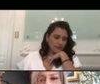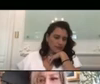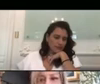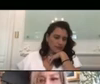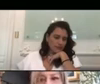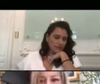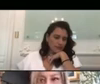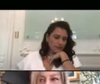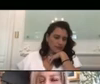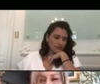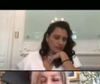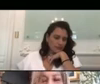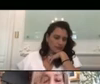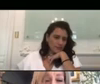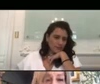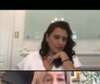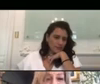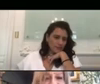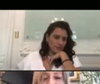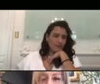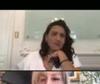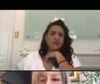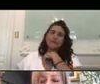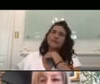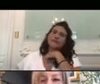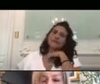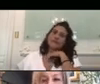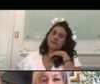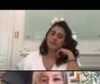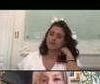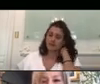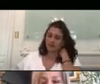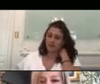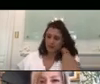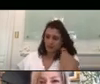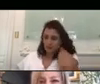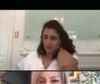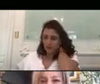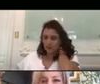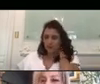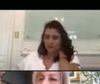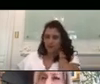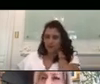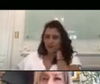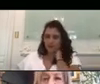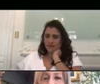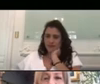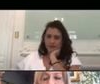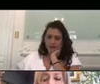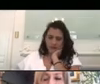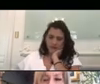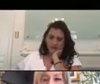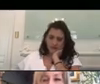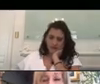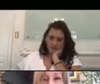volver a salir a la calle y ir al cine. Pero sí que estén muy al pendientes porque este tercer documental es increíble. Habla de todo lo que es la